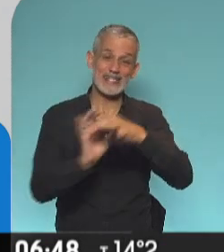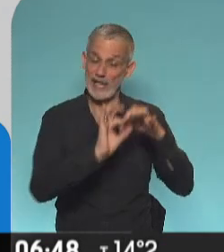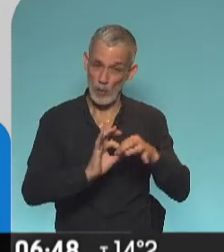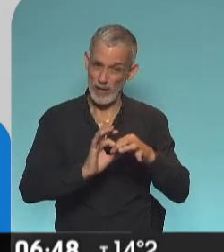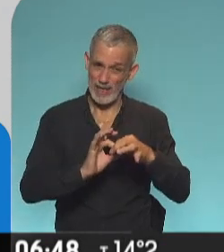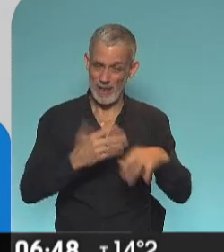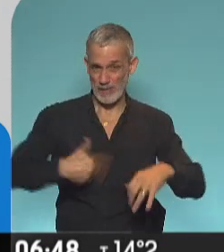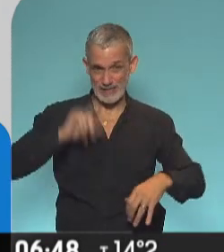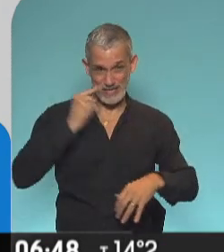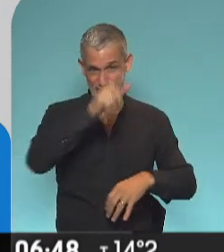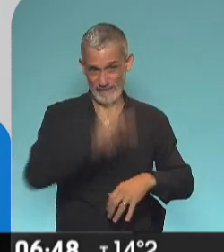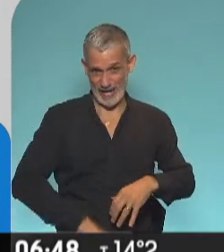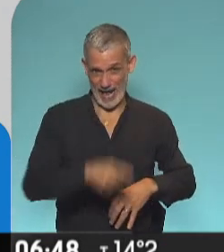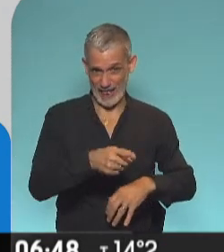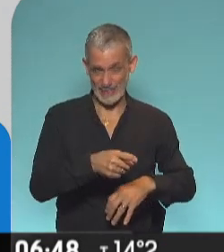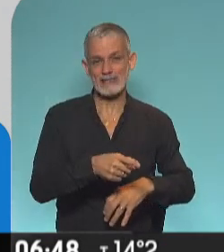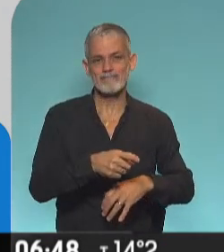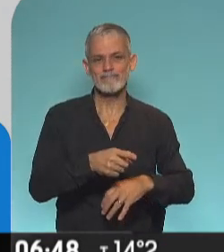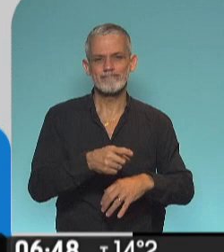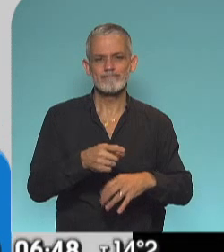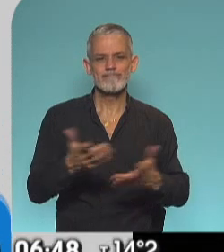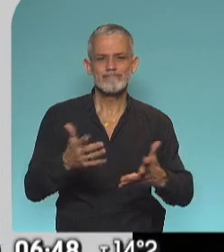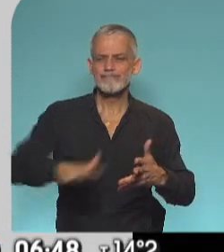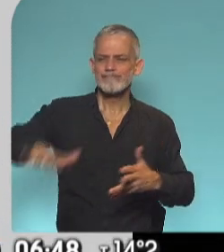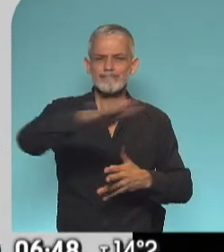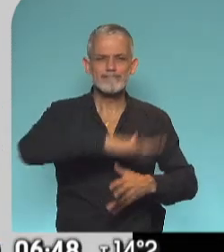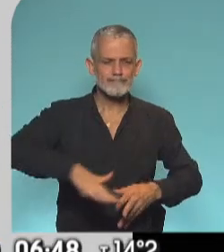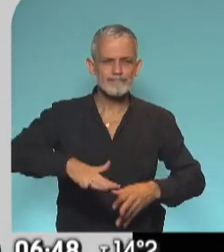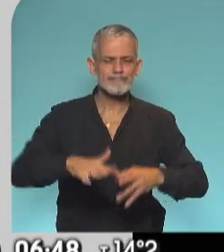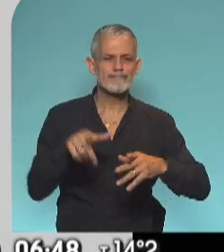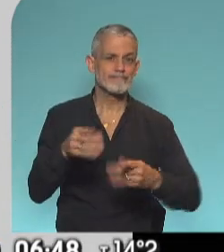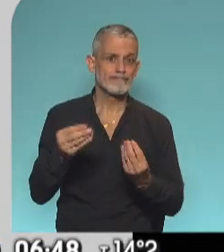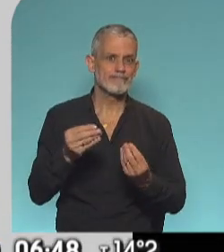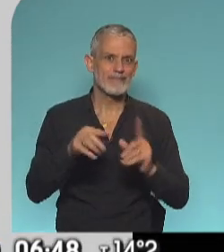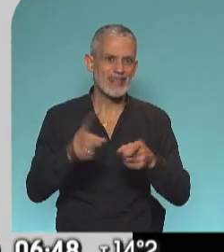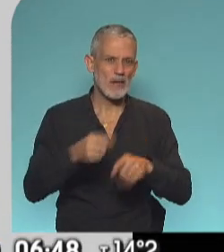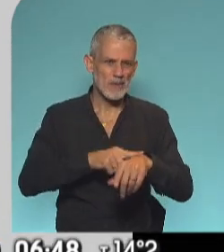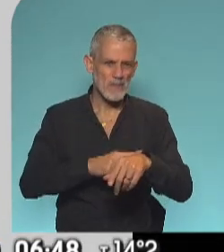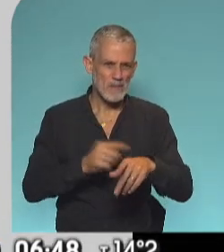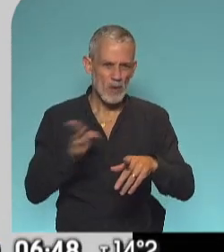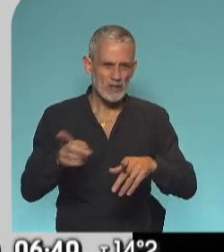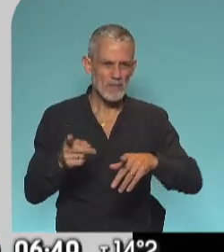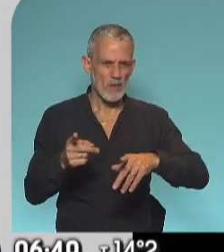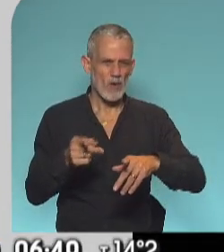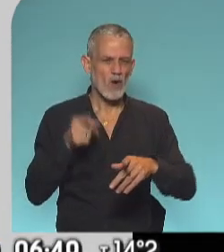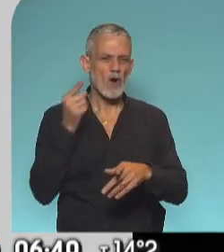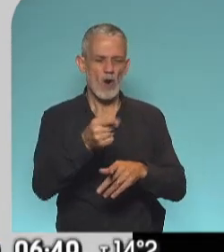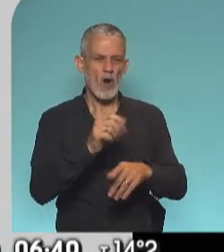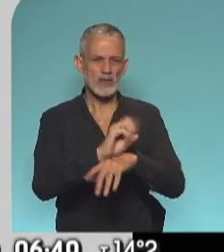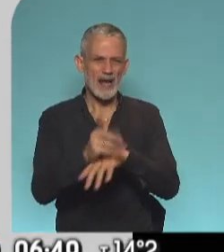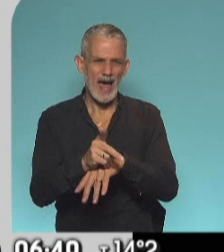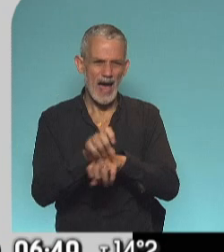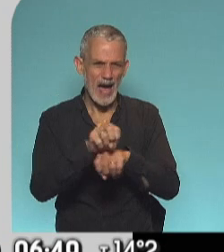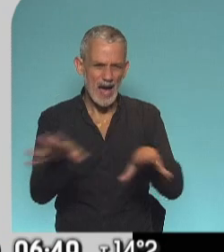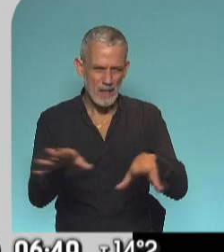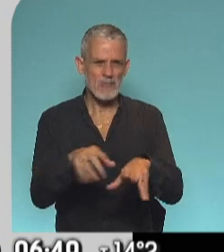el presidente Alberto Fernández, en un contexto donde, bueno, además, en paralelo va el combate contra la pandemia y la